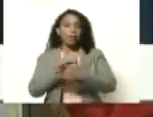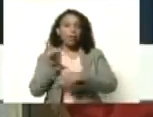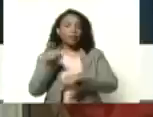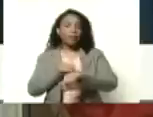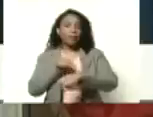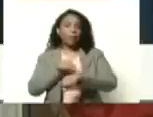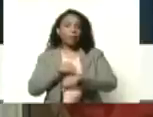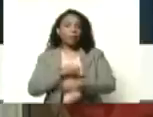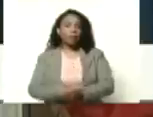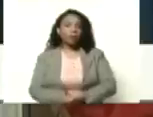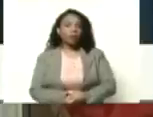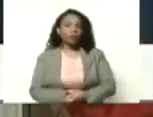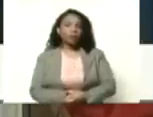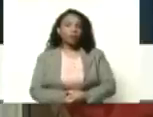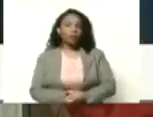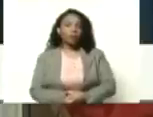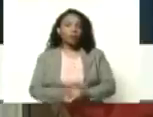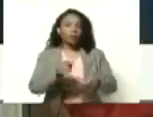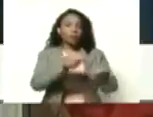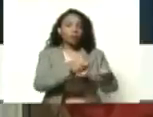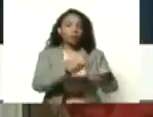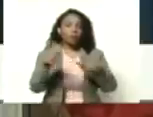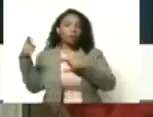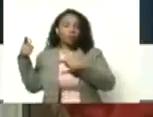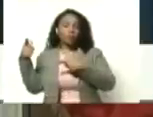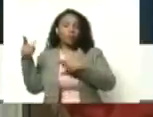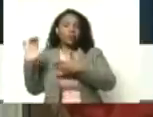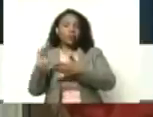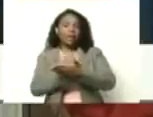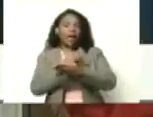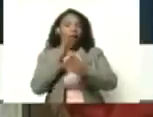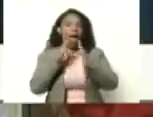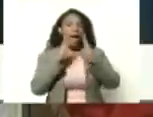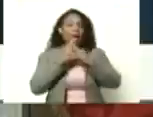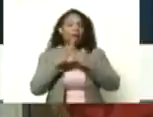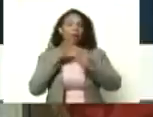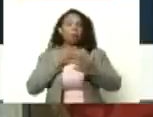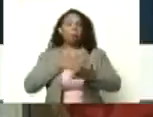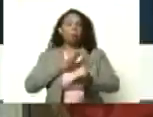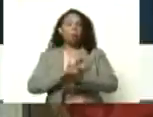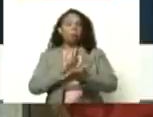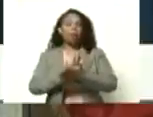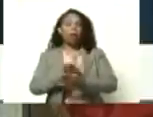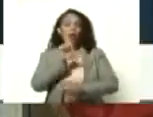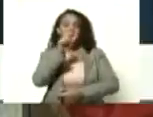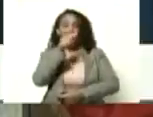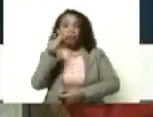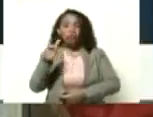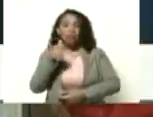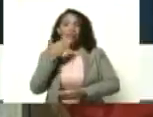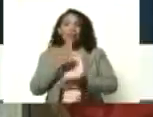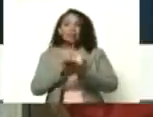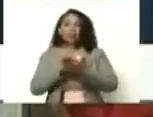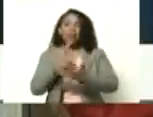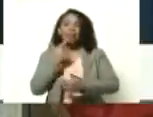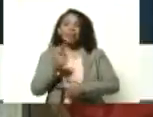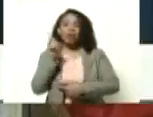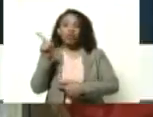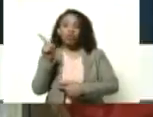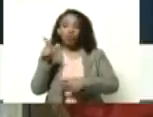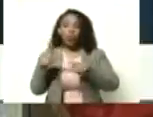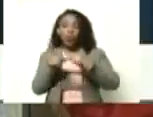momento llevado se ha sacado de su casa de manera pacífica por alguien siempre decíamos de su